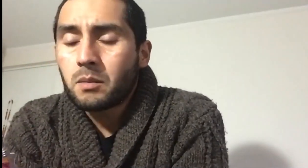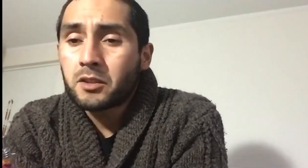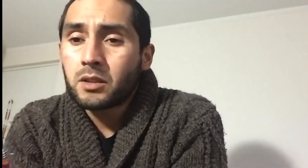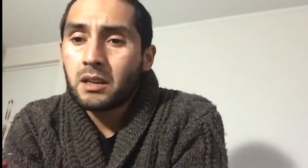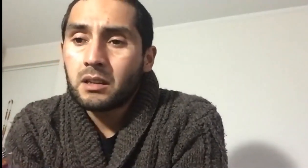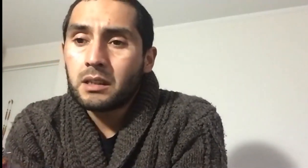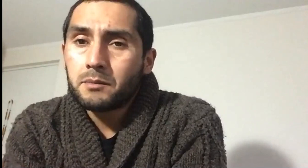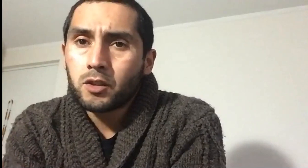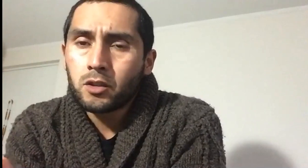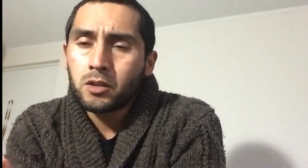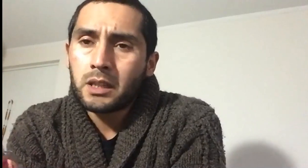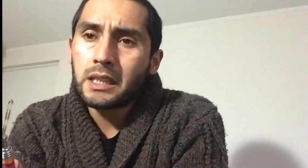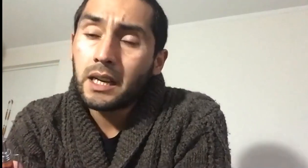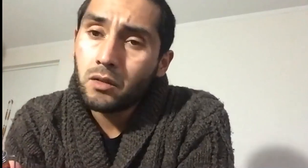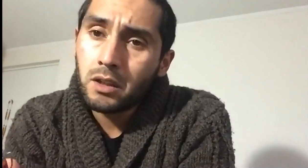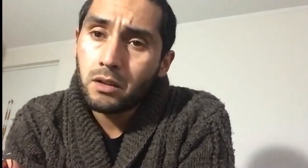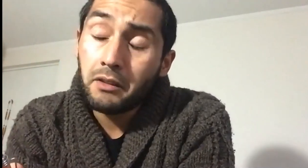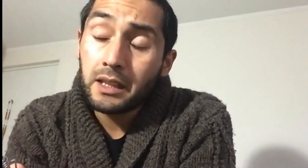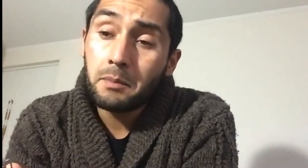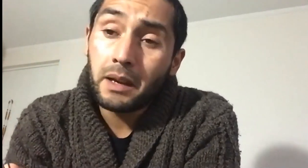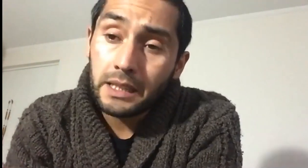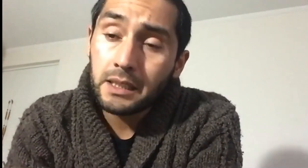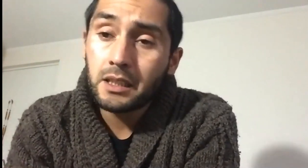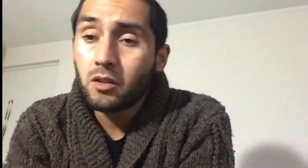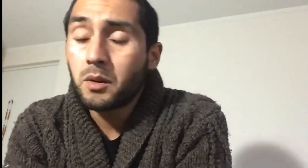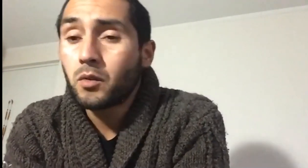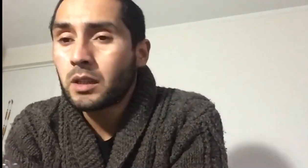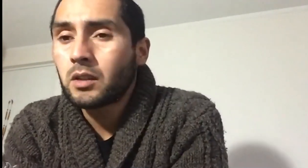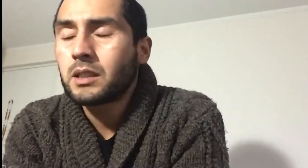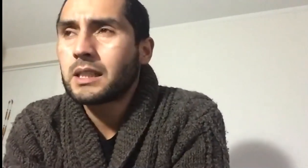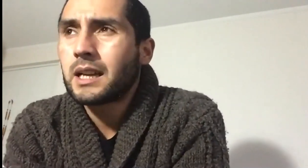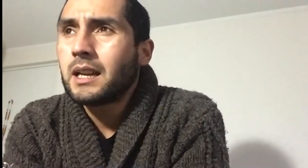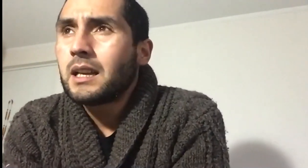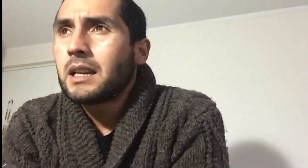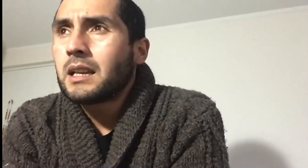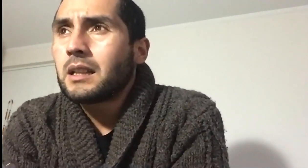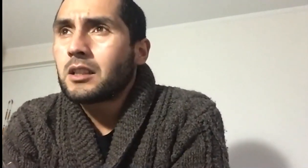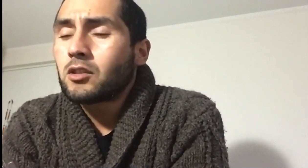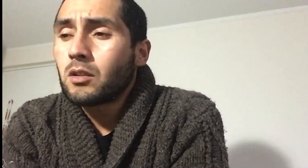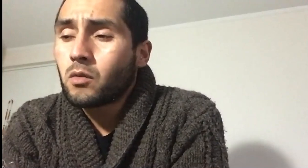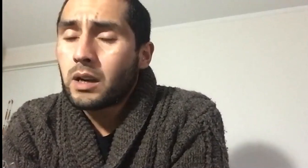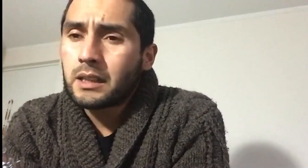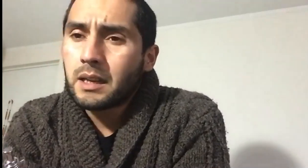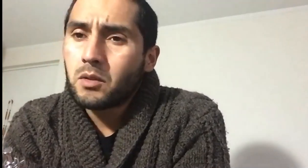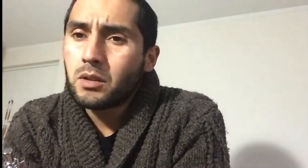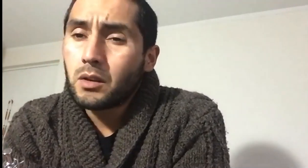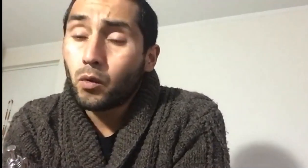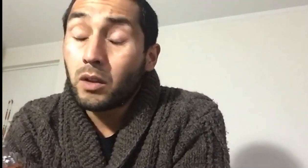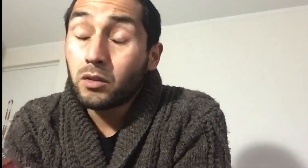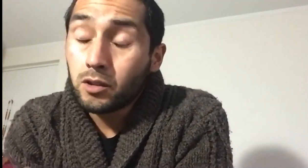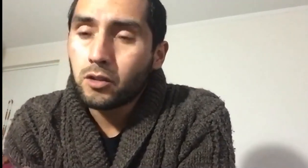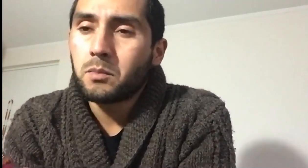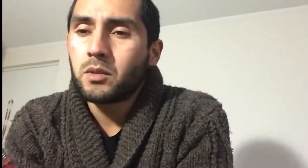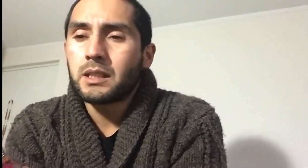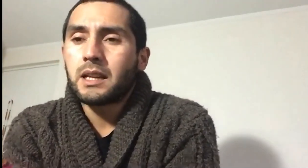para todo el personal sociosanitario de los diferentes países, ¿cierto? Como el nuestro, ya, dentro de los cuales estamos